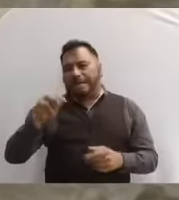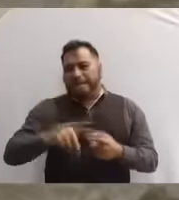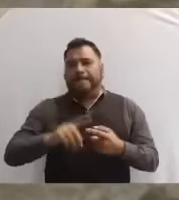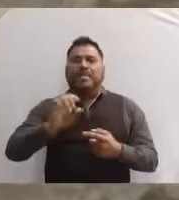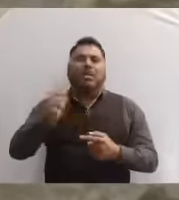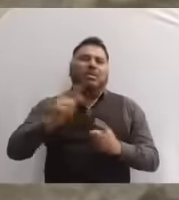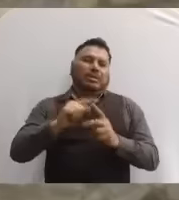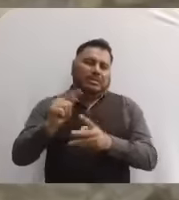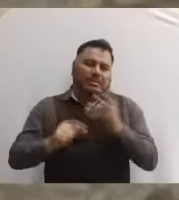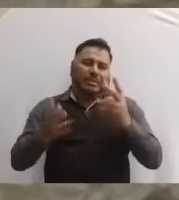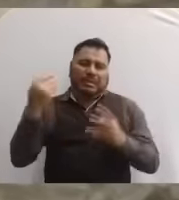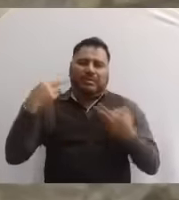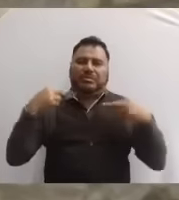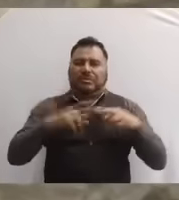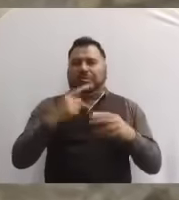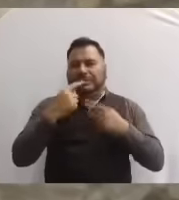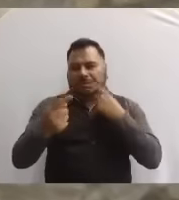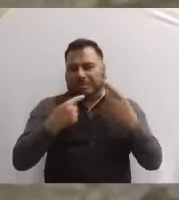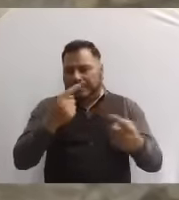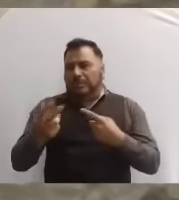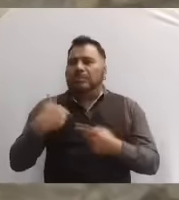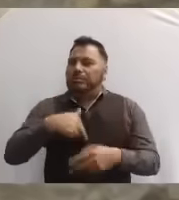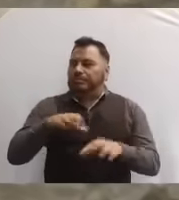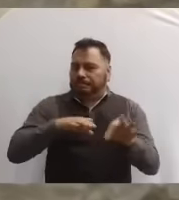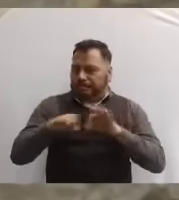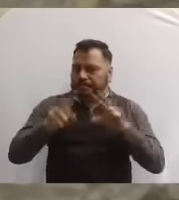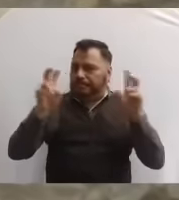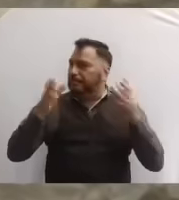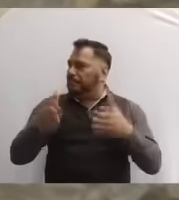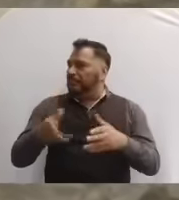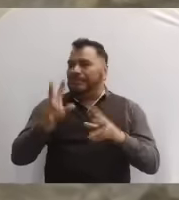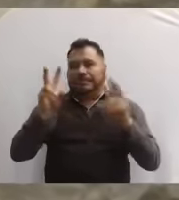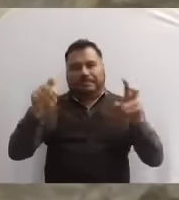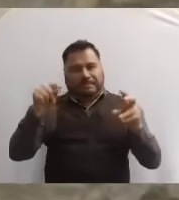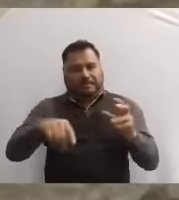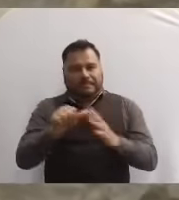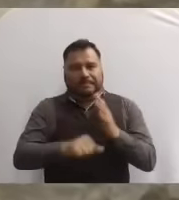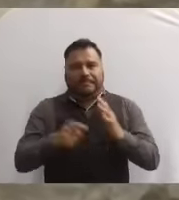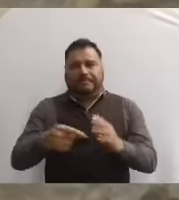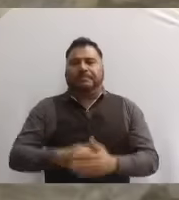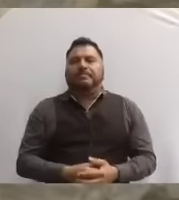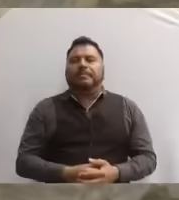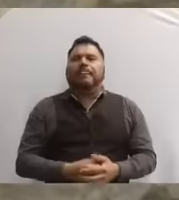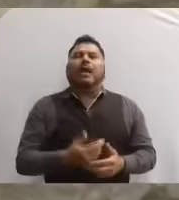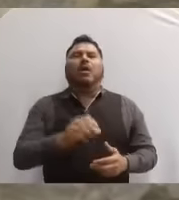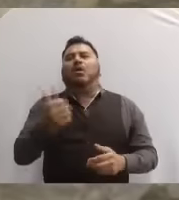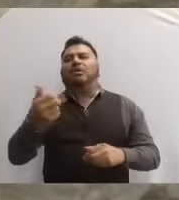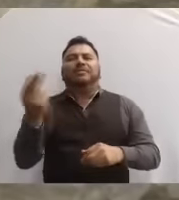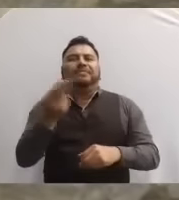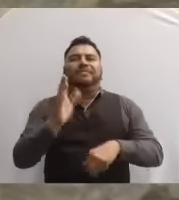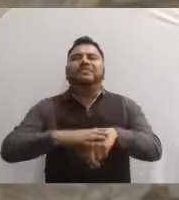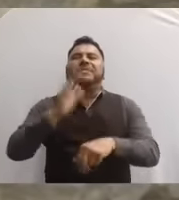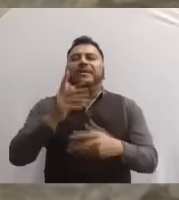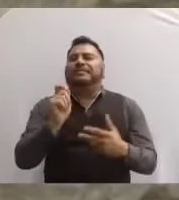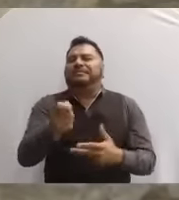que han dicho los profesores, estamos trabajando justo en este tema. Bueno, ¿qué más